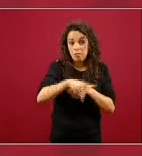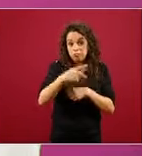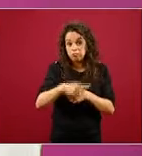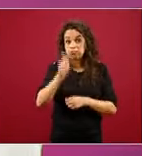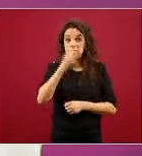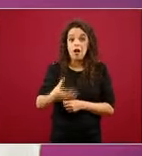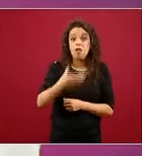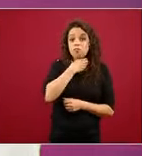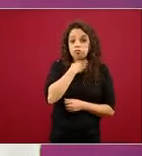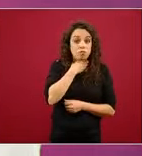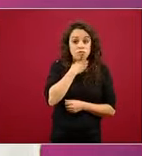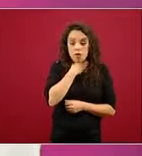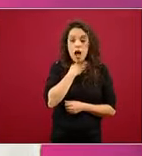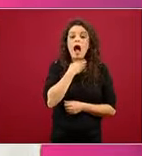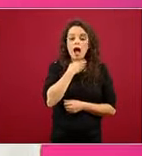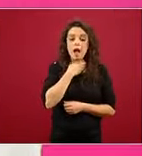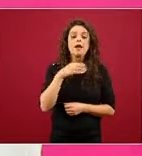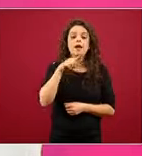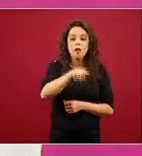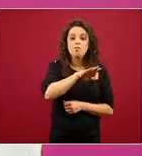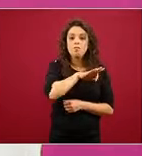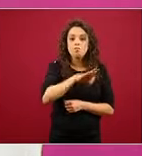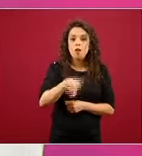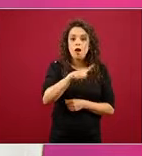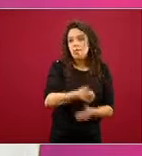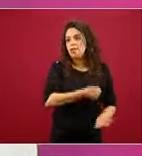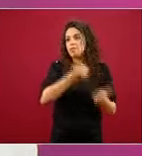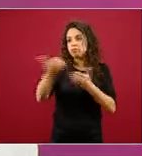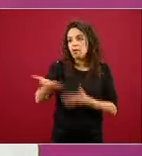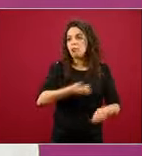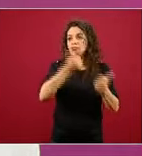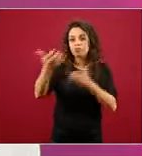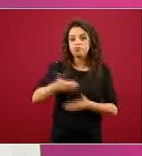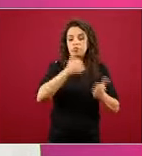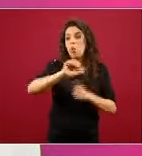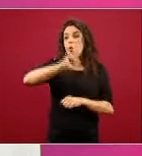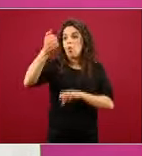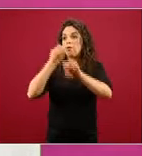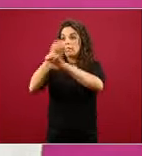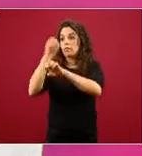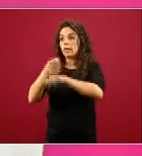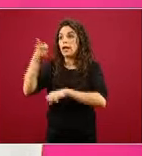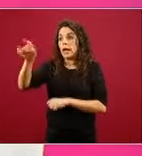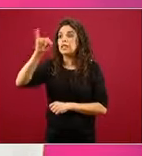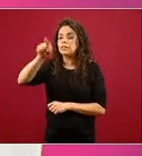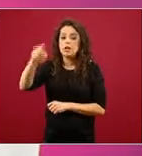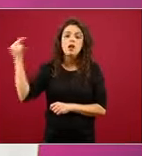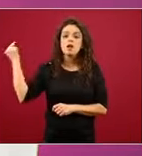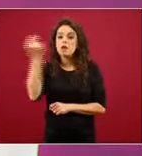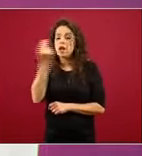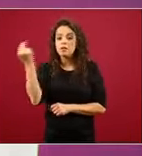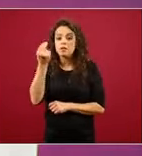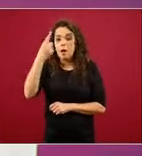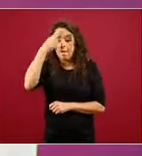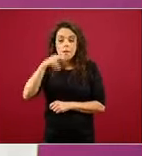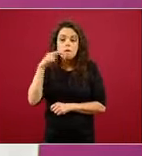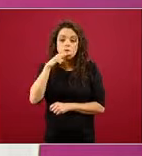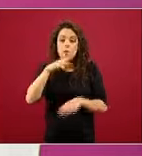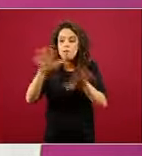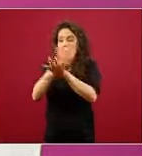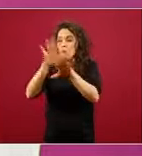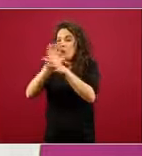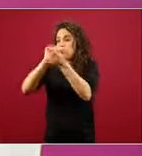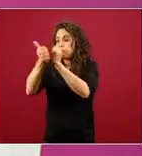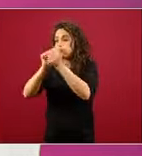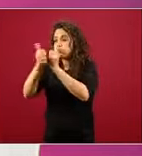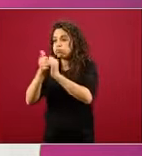trabajado trasladando, ¿no?, todas estas capacidades a otros estados que la requieren para rápidamente reconvertir camas y